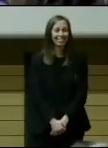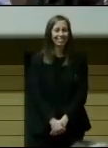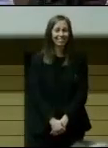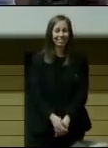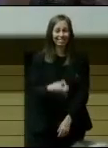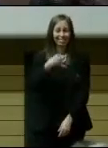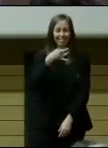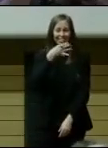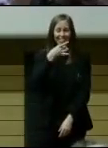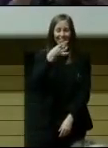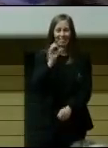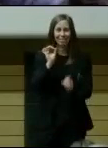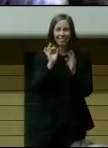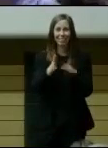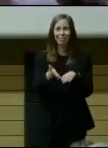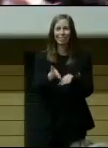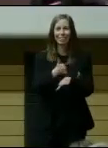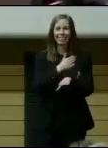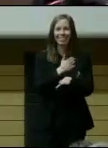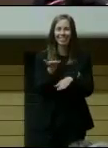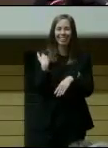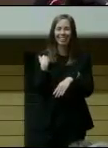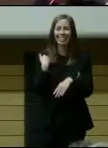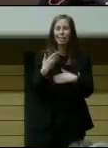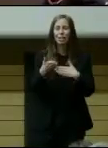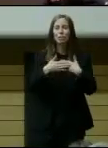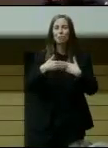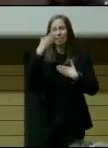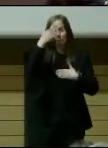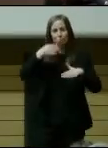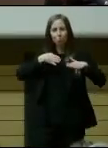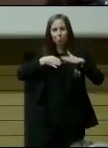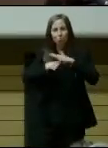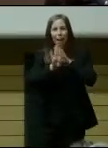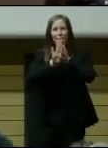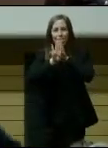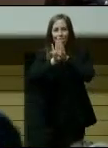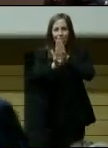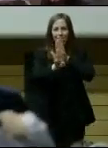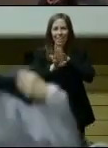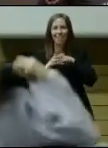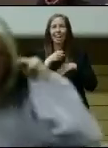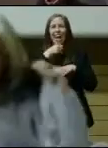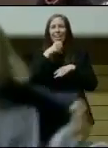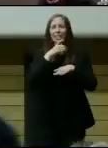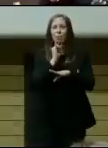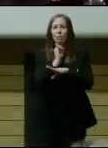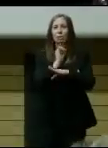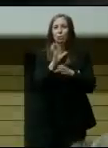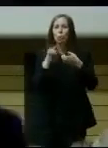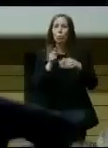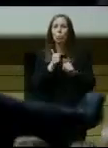El café es donde ayer hay que salir por la puerta principal y es enfrente del antiguo instituto. Seguir al